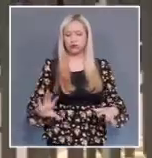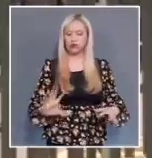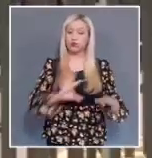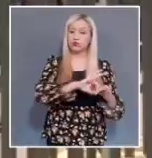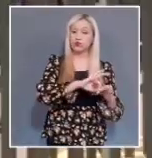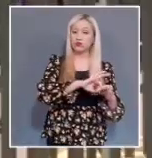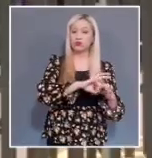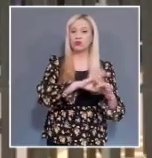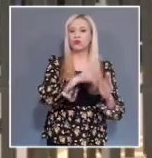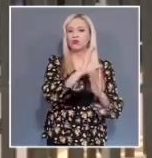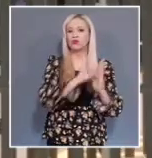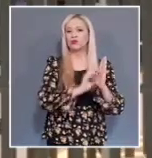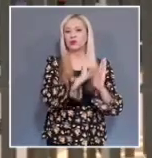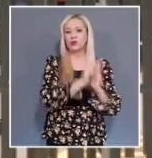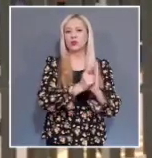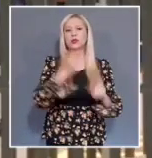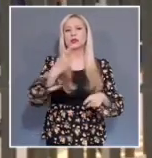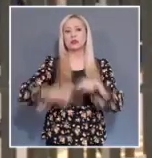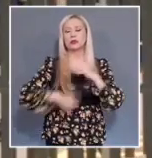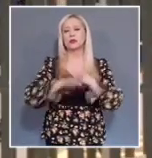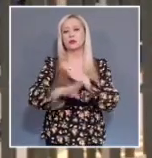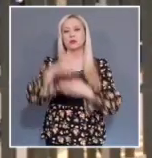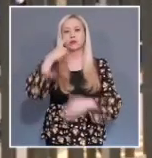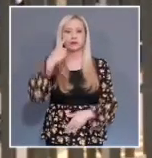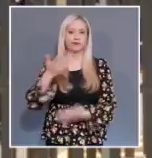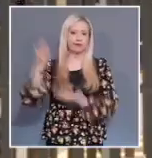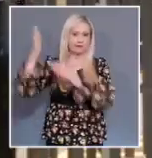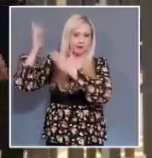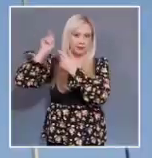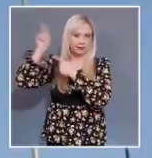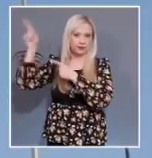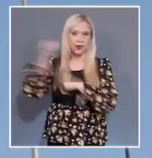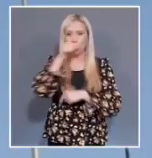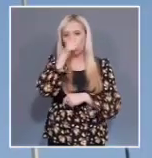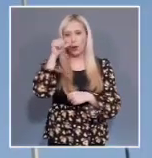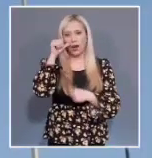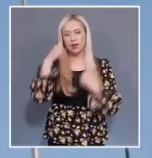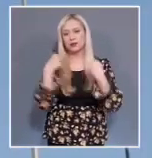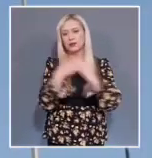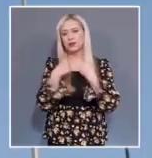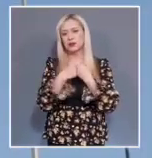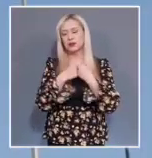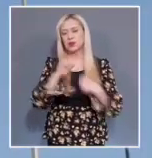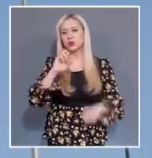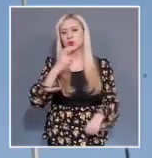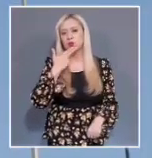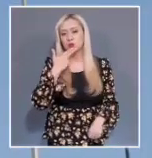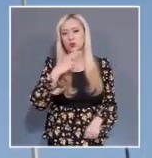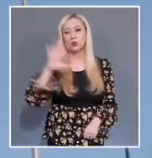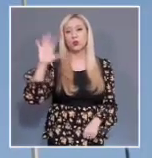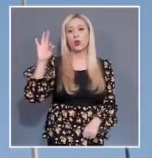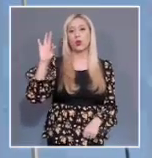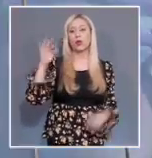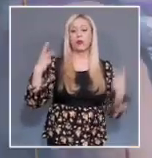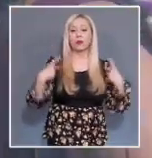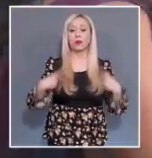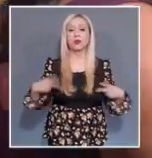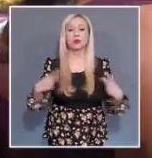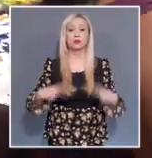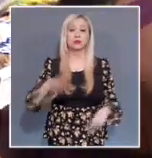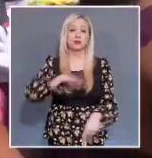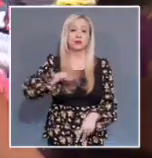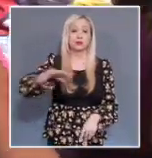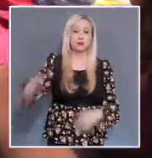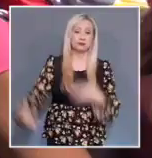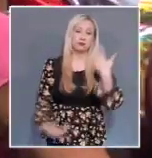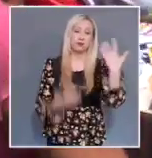así casos como el que ocurrió en la estación migratoria de Ciudad Juárez, donde murieron 40 personas extranjeras.